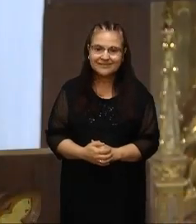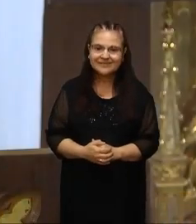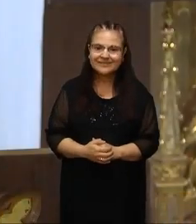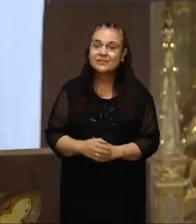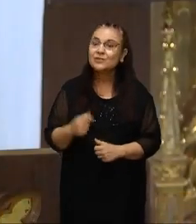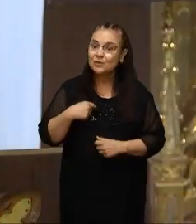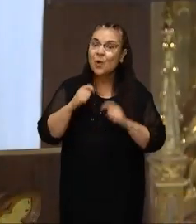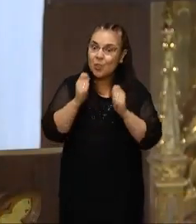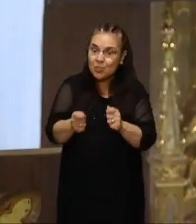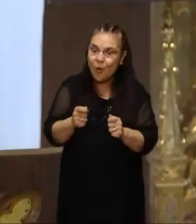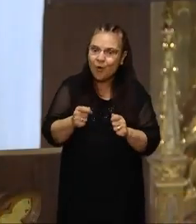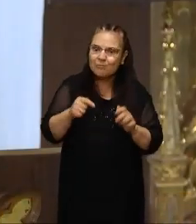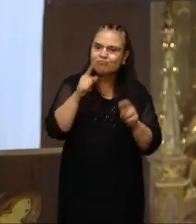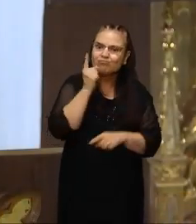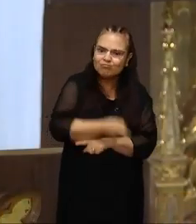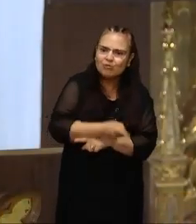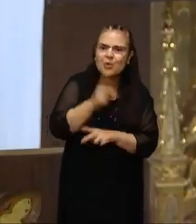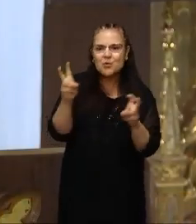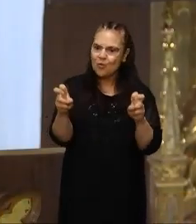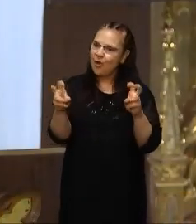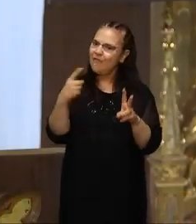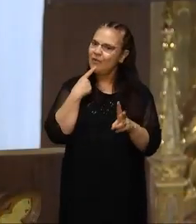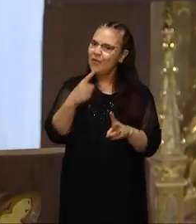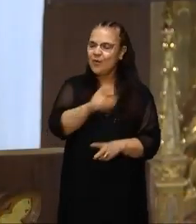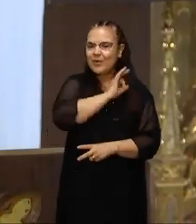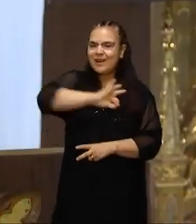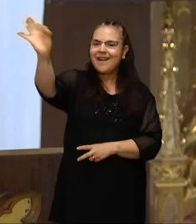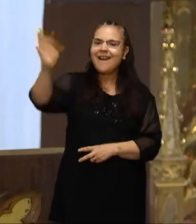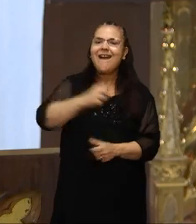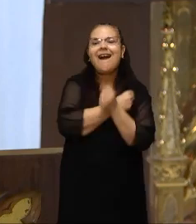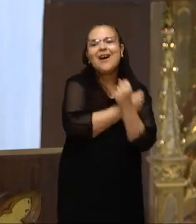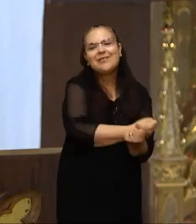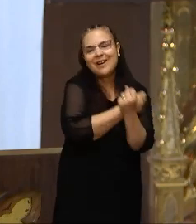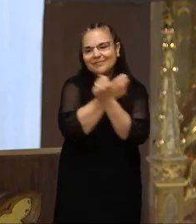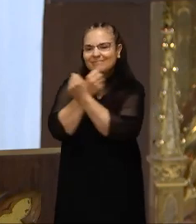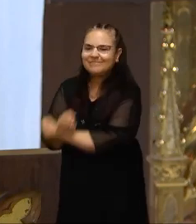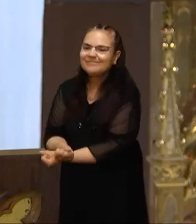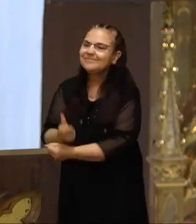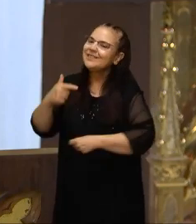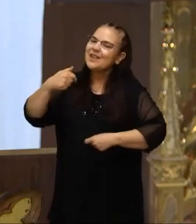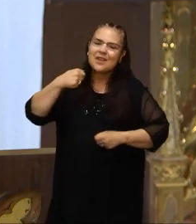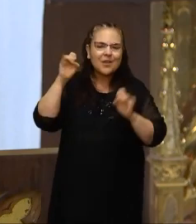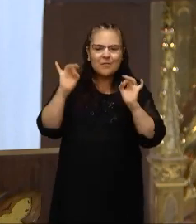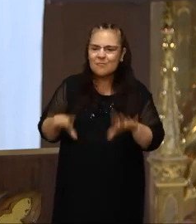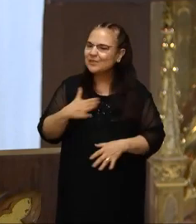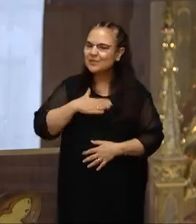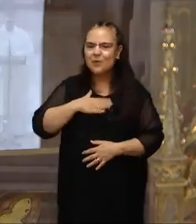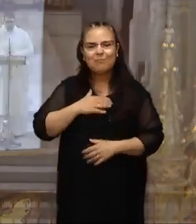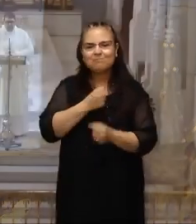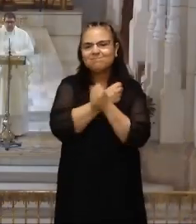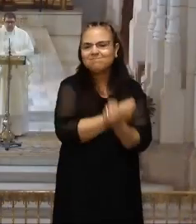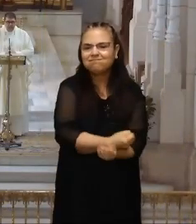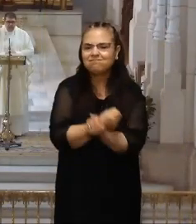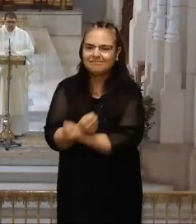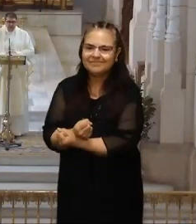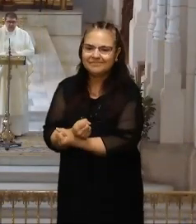Os doy un mandamiento nuevo, dice el Señor, que os améis unos a otros como yo os he amado.